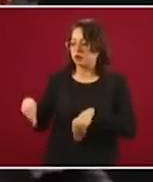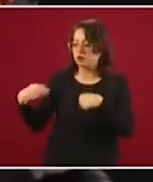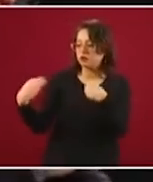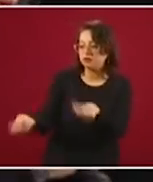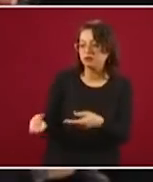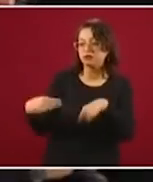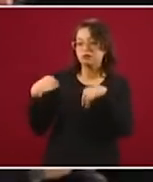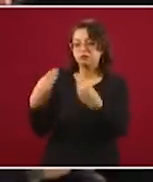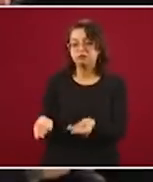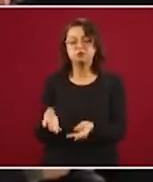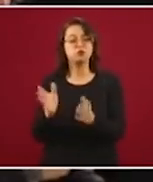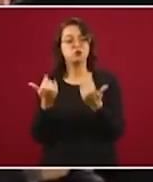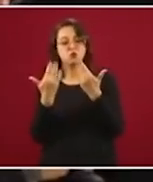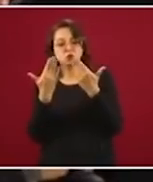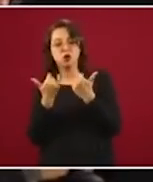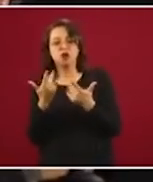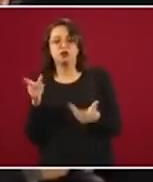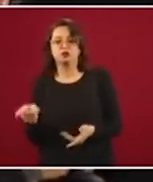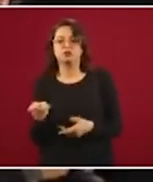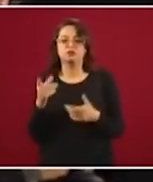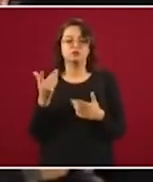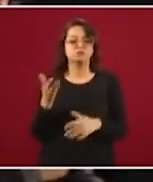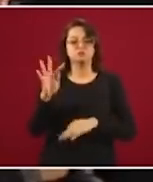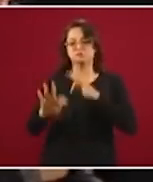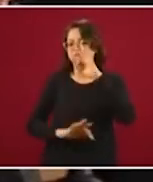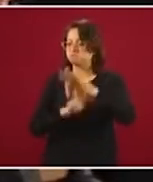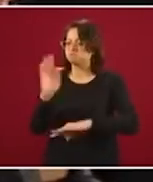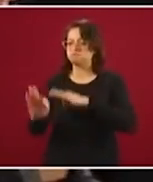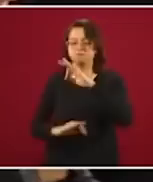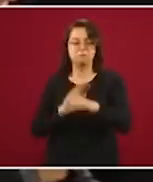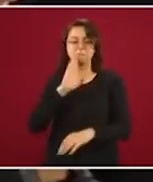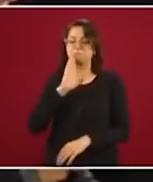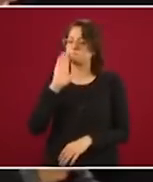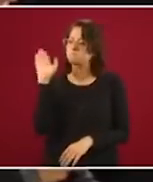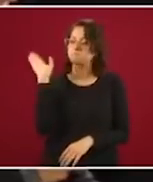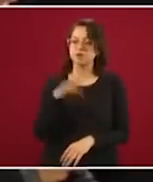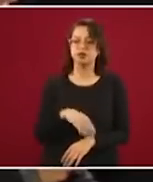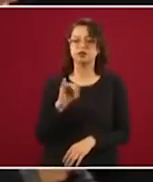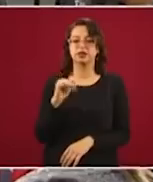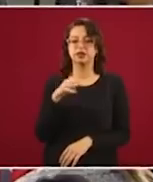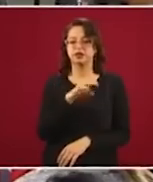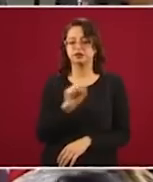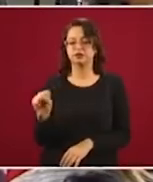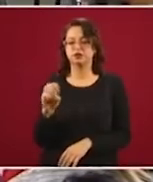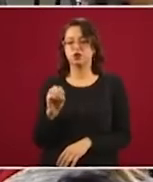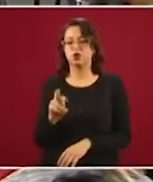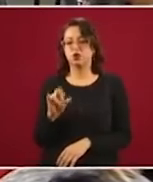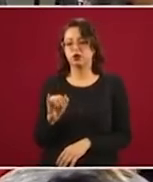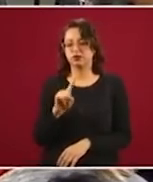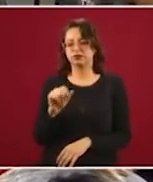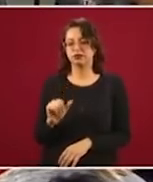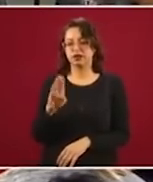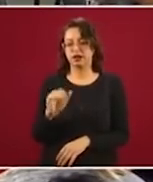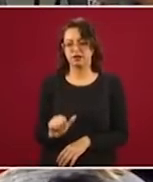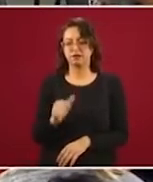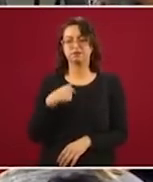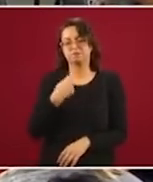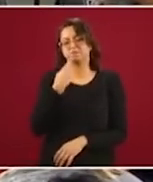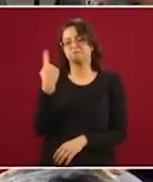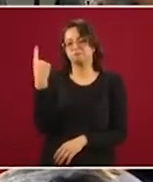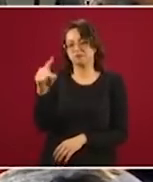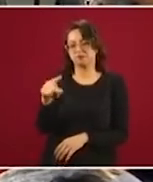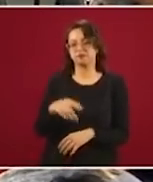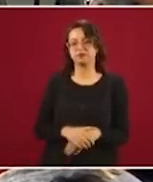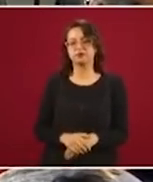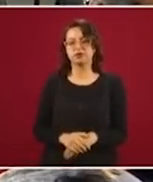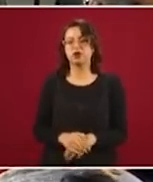la gente que está enferma, y dice que hay muy mal servicio en el IMSS de Orizaba. Bueno, esa pues ahora el muchas director